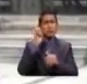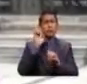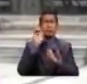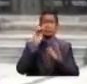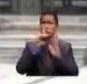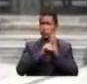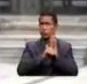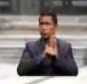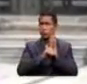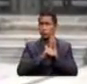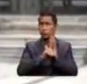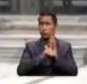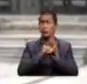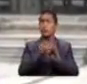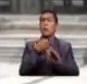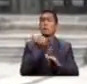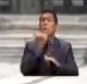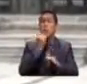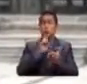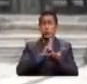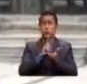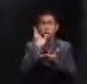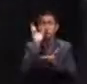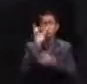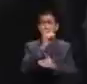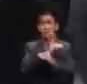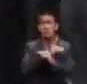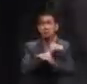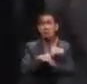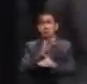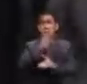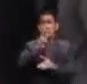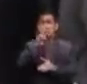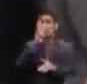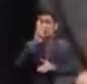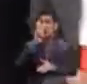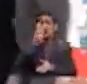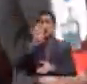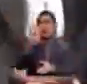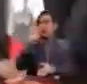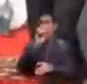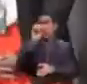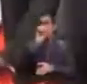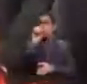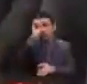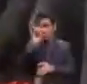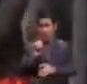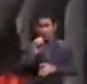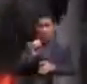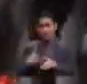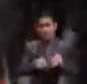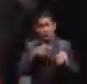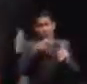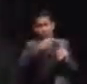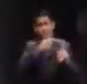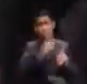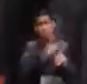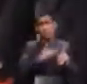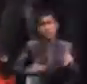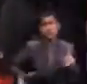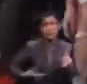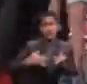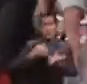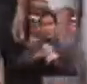mal uso de un carnet de discapacidad con el 44% por temas físicos que vincula al presidente del Consejo de Participación